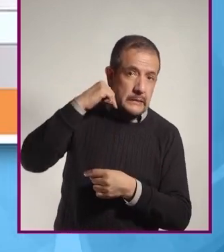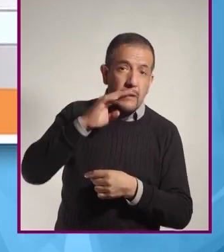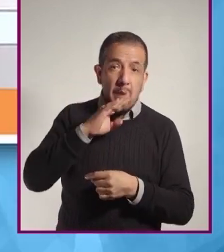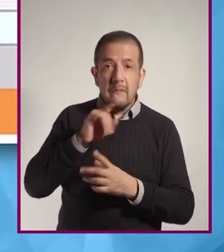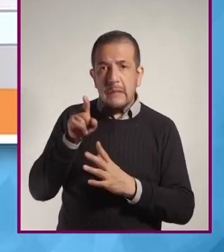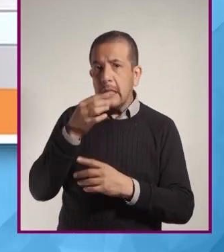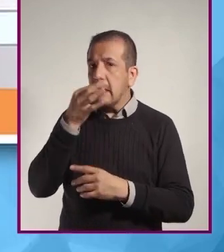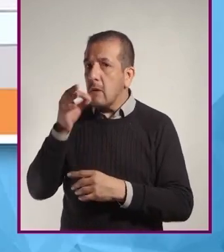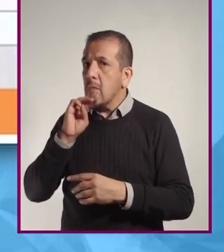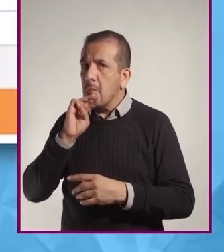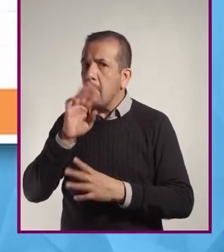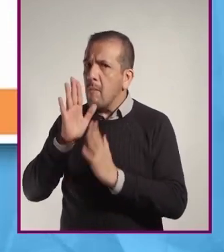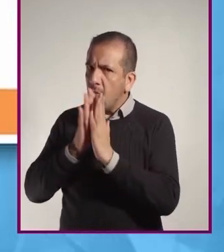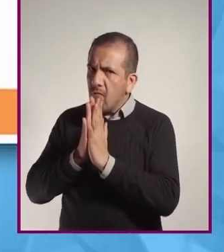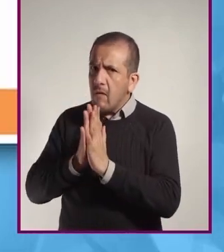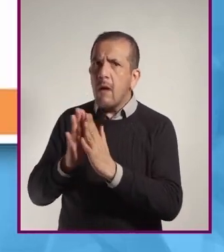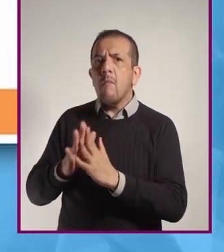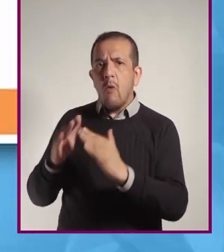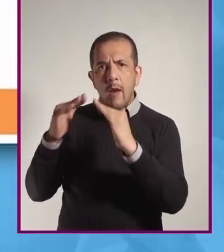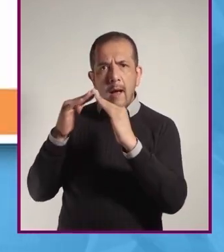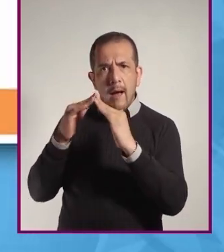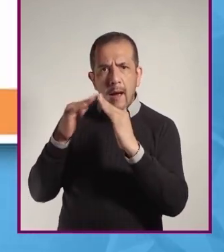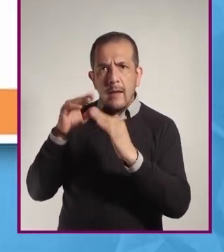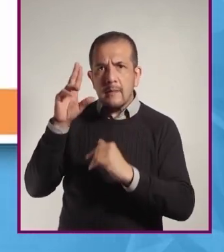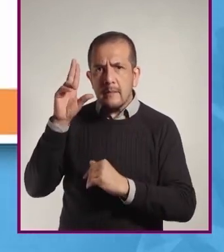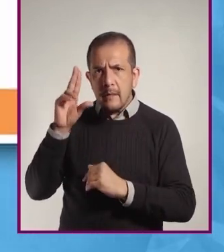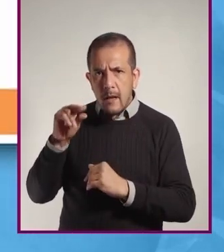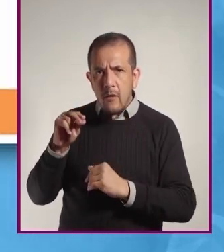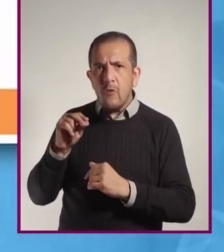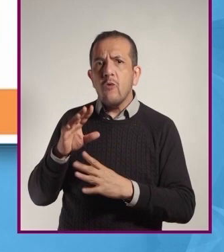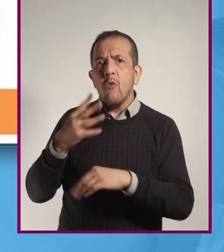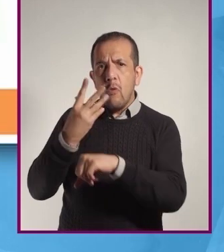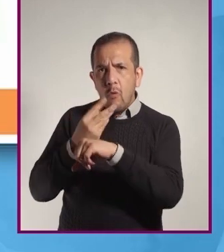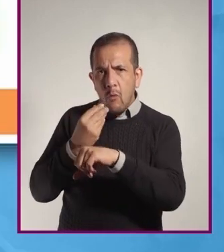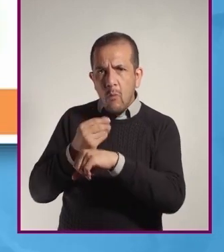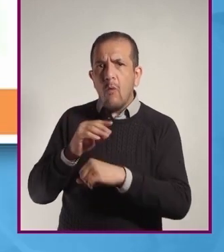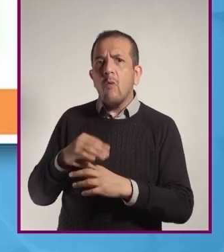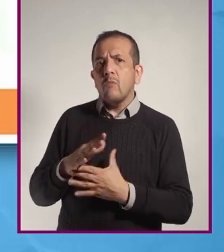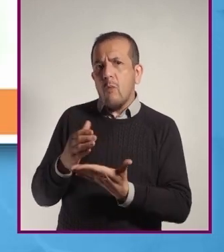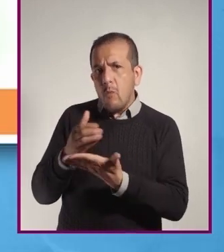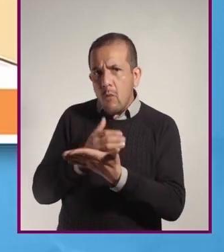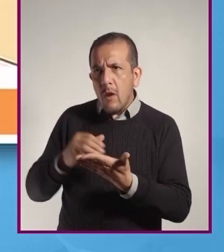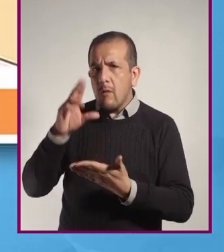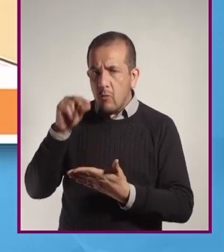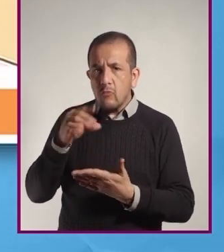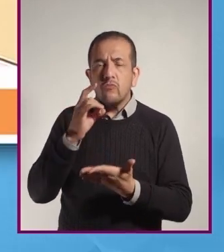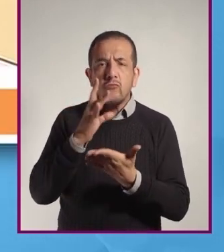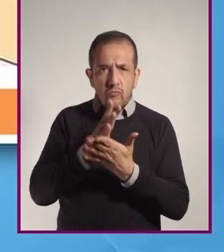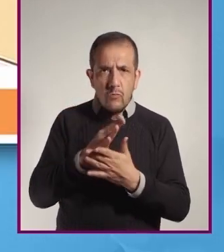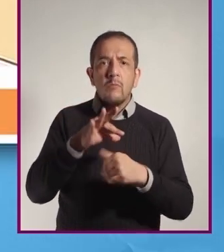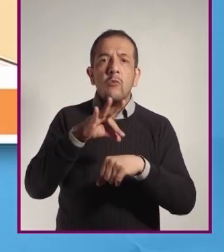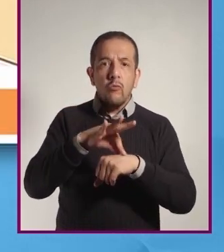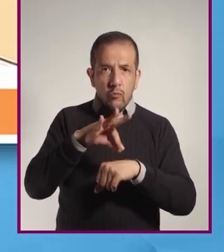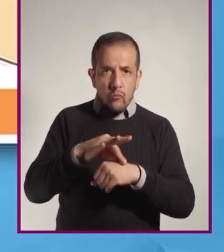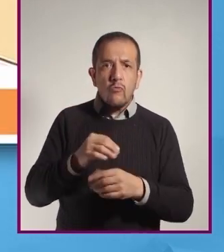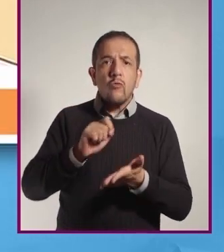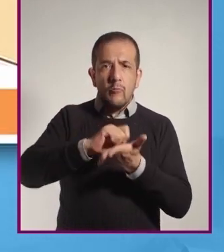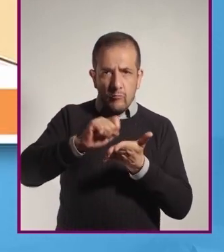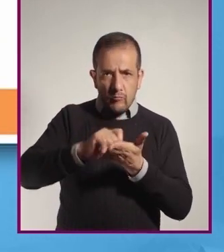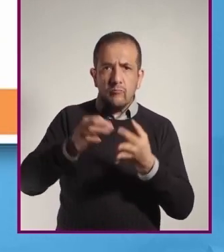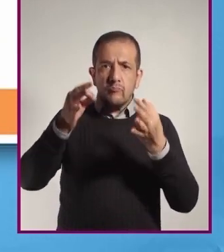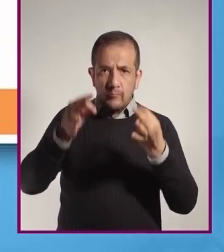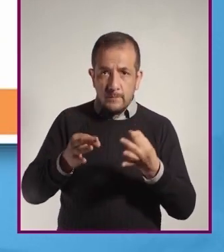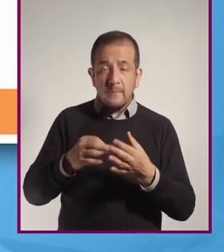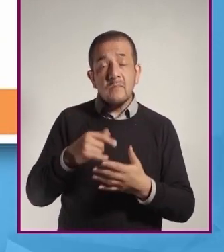no utilizara nunca remedios caseros, solo los medicamentos que él mandara. Ahora estoy mucho